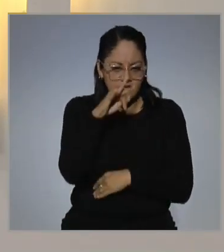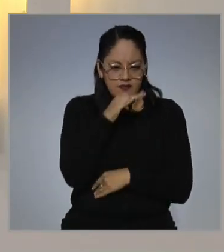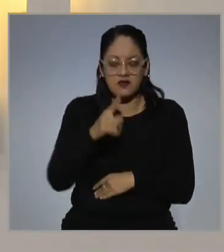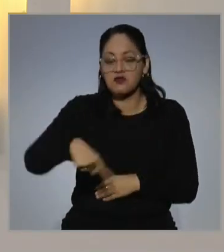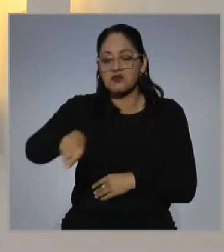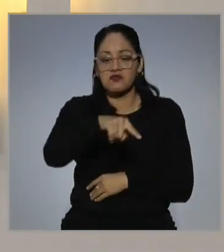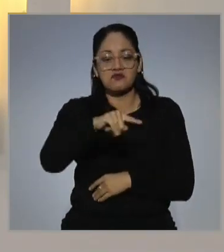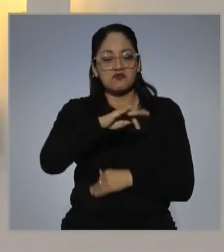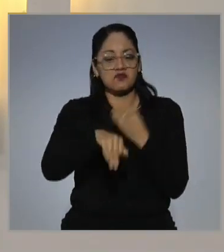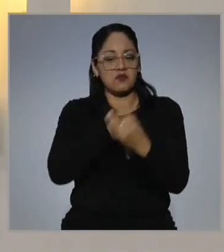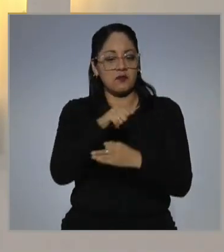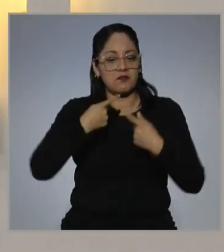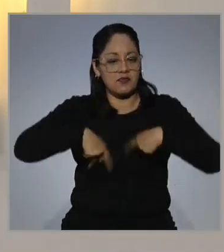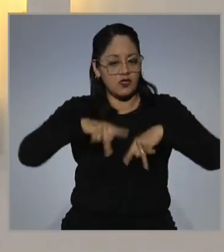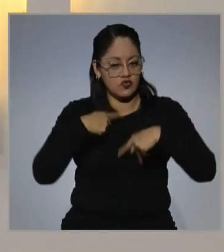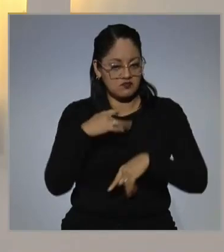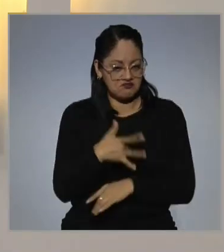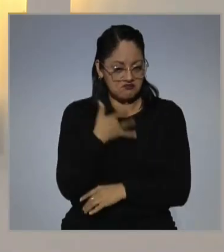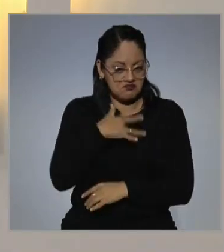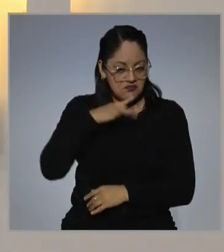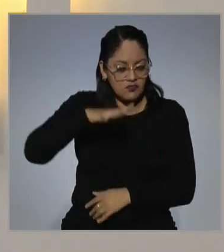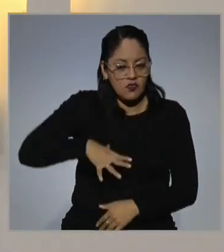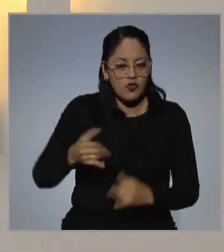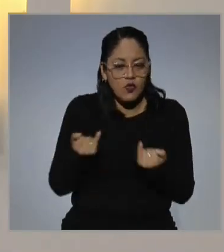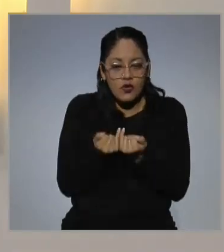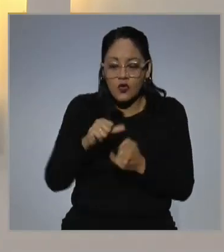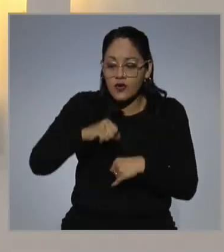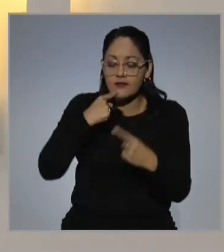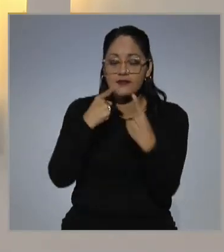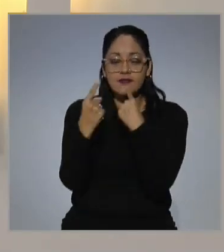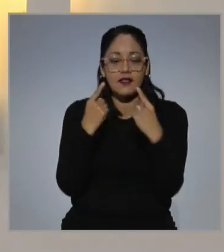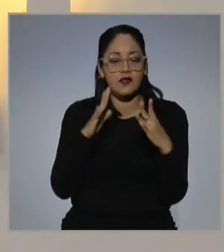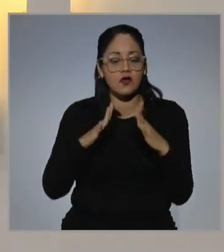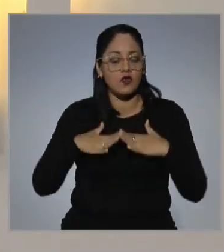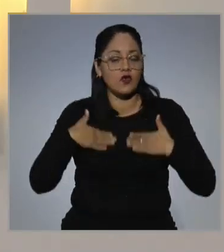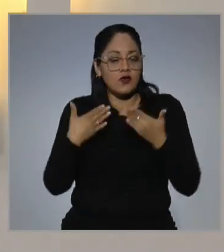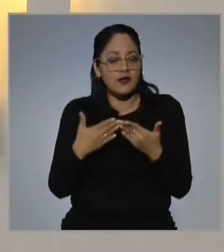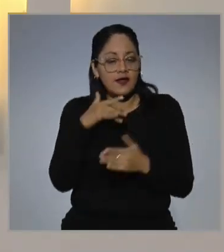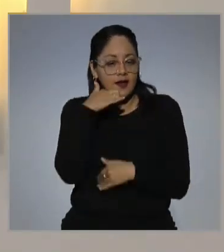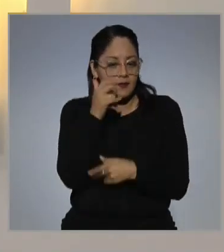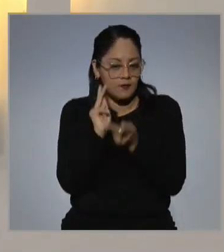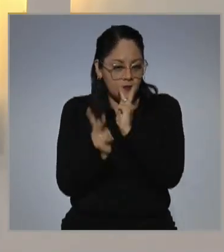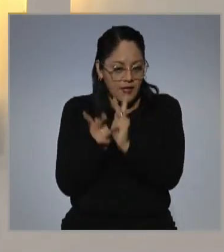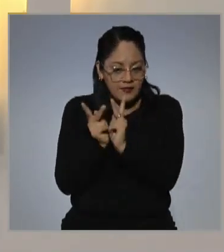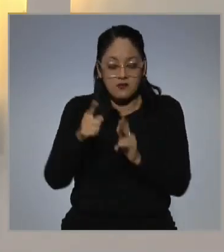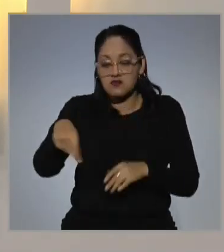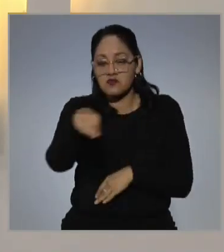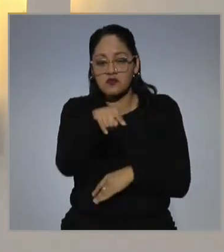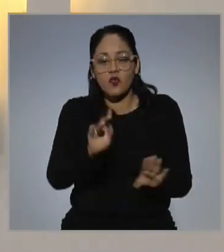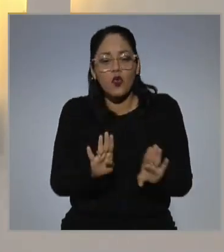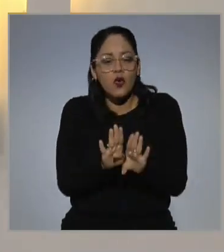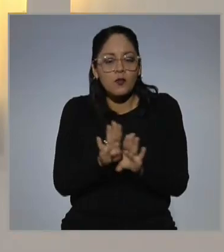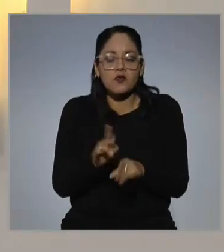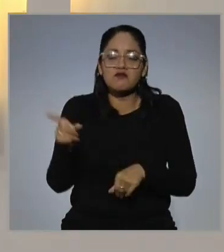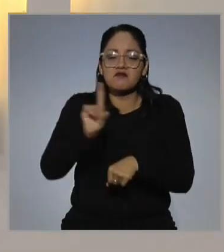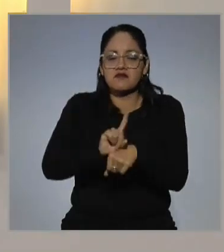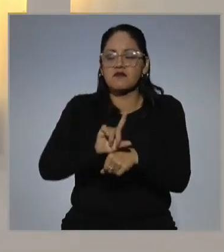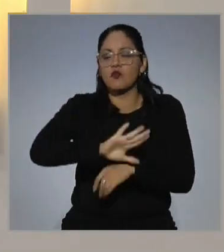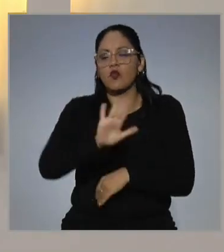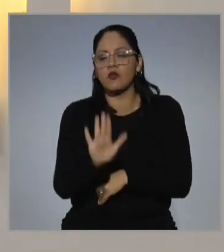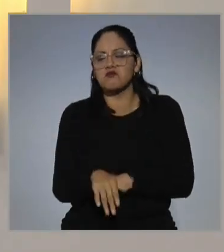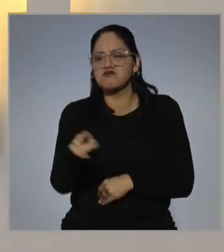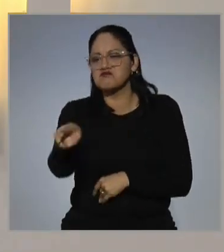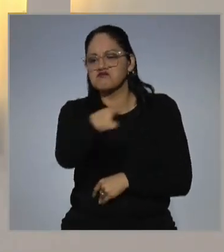nos sentimos sumamente orgullosos y que hoy en Diálogos en Confianza queremos conversar con ustedes de cómo celebran a sus